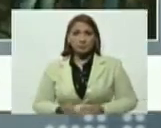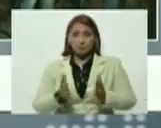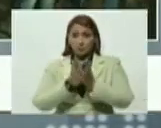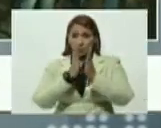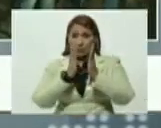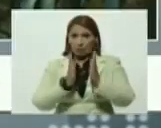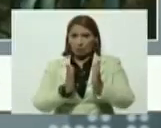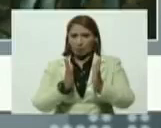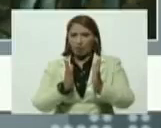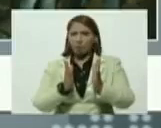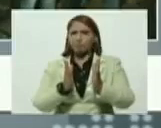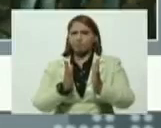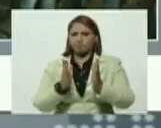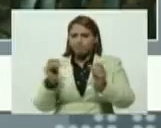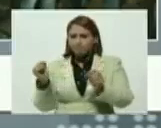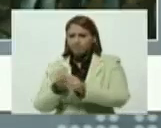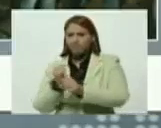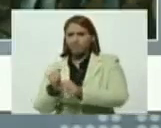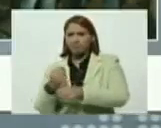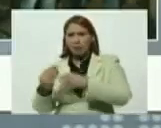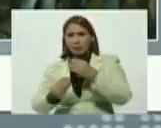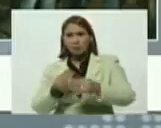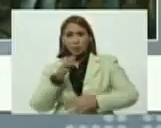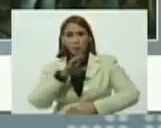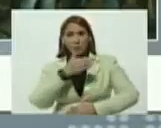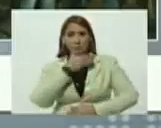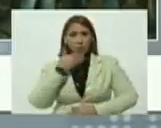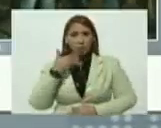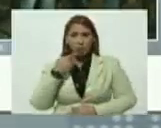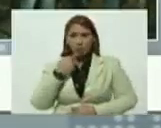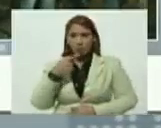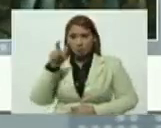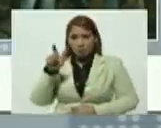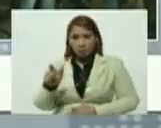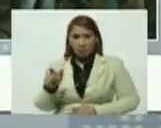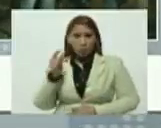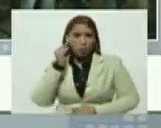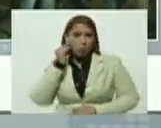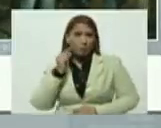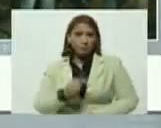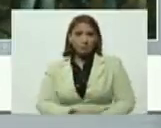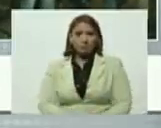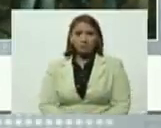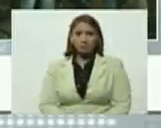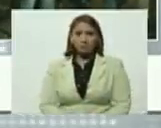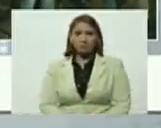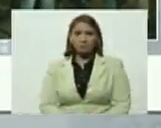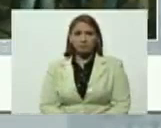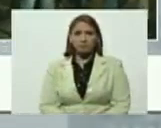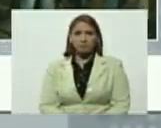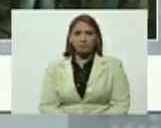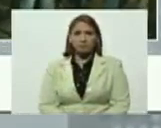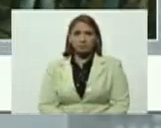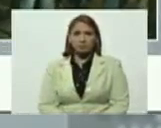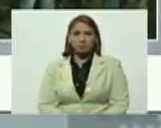Estudiando y trabajando hacemos un país mejor, dijo la cabillera Melis Marín.